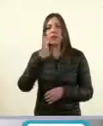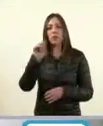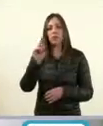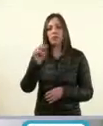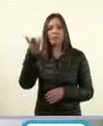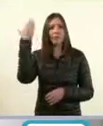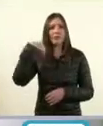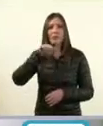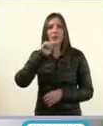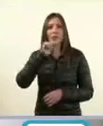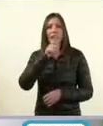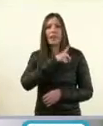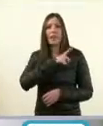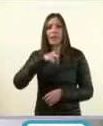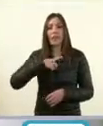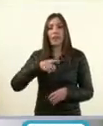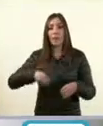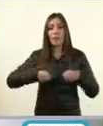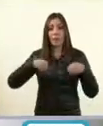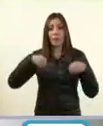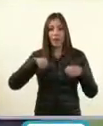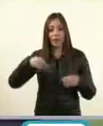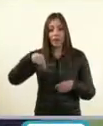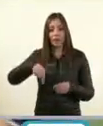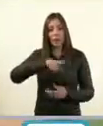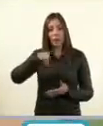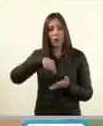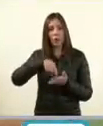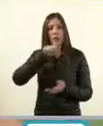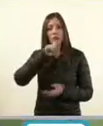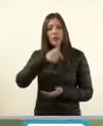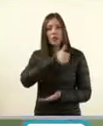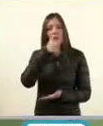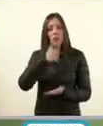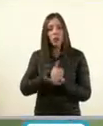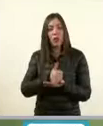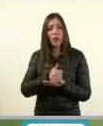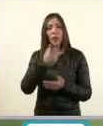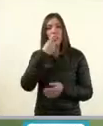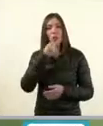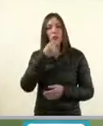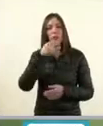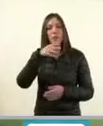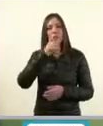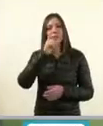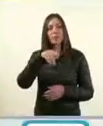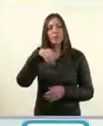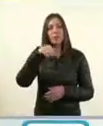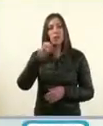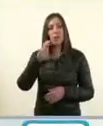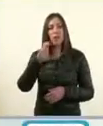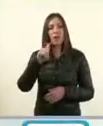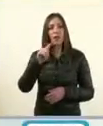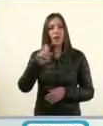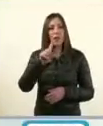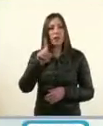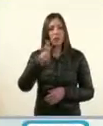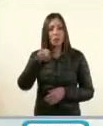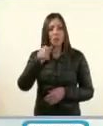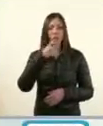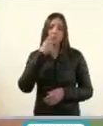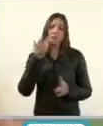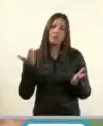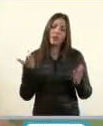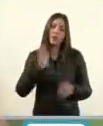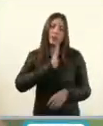hecho porque tienen que residir dentro de la ciudad, luchar dentro de su ciudad. Moctezuma en su discurso dice, los españoles ya nos vencieron,